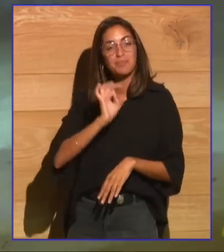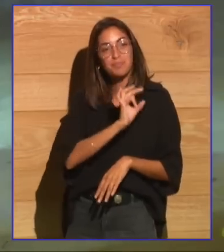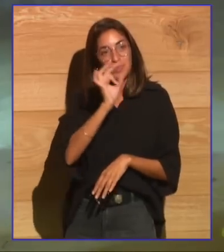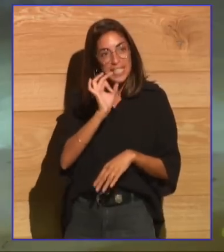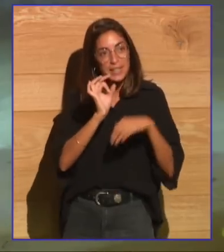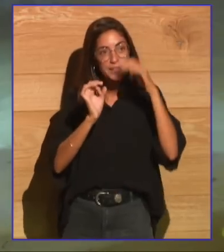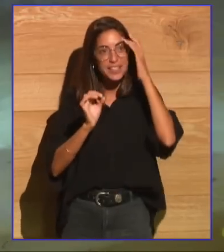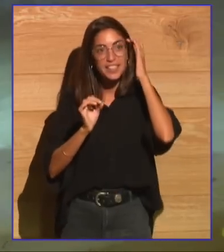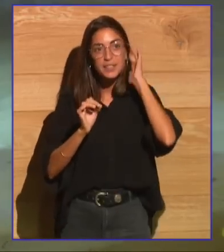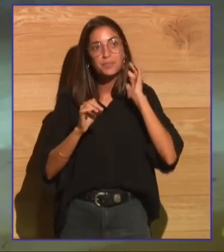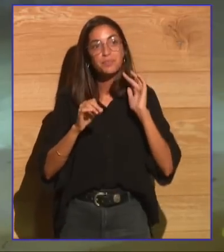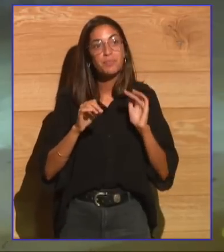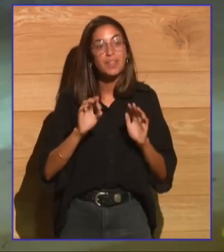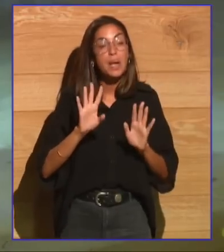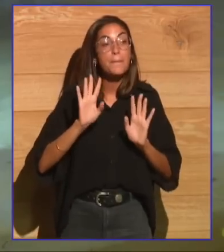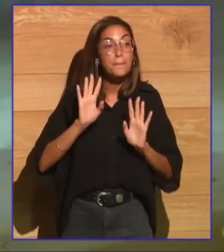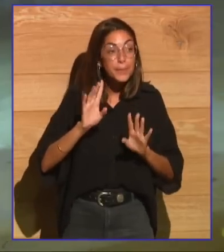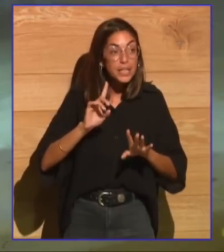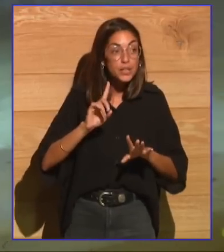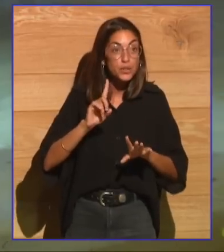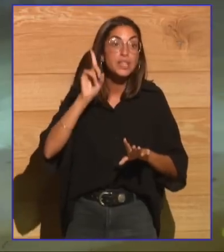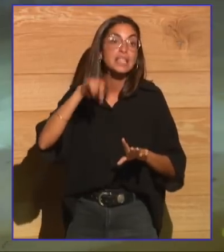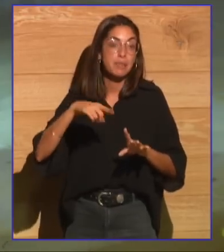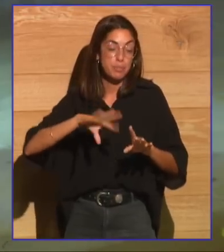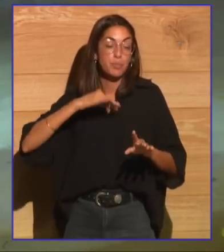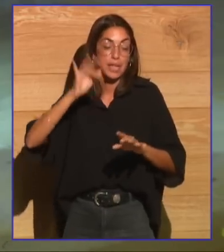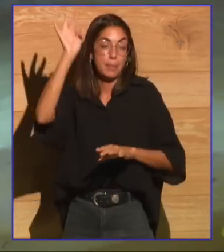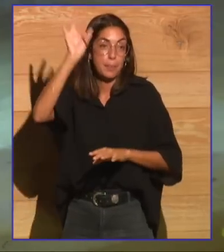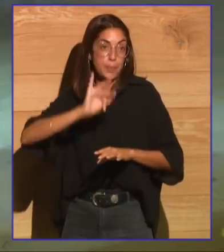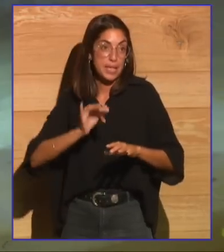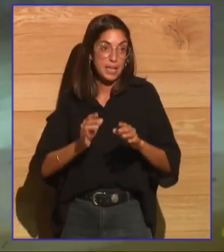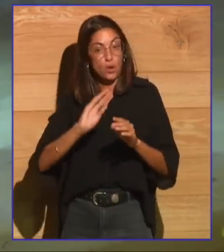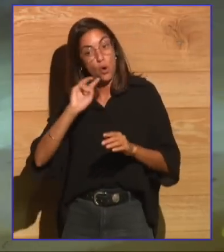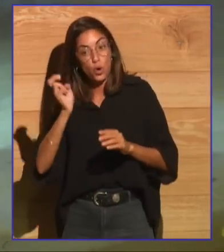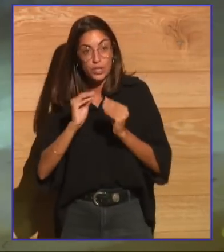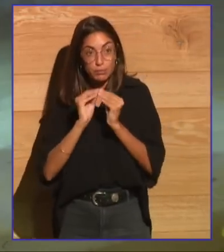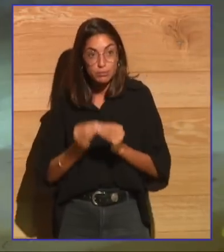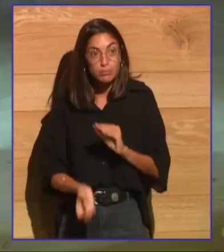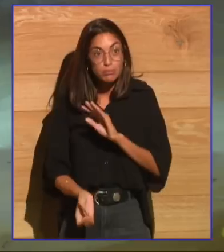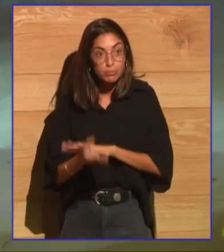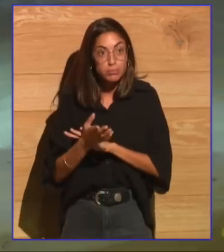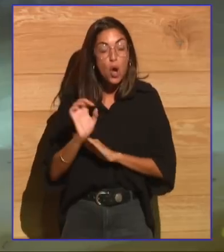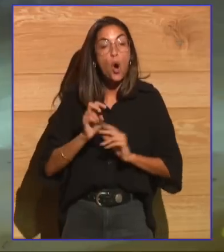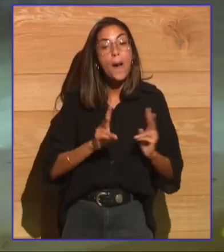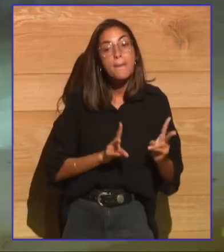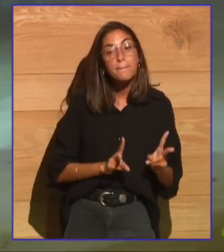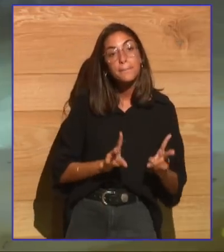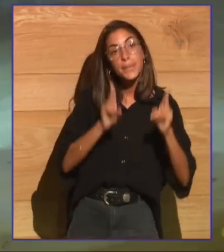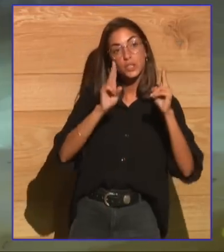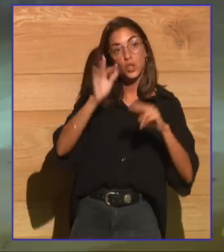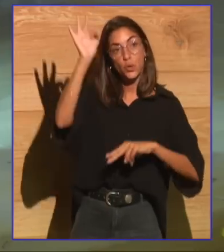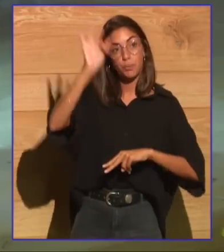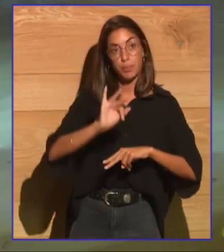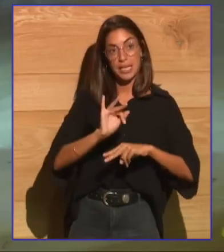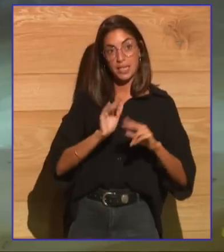ocurrió con éste pero aún así le dio tiempo para hacer una peli una el episodio de una peli nada más